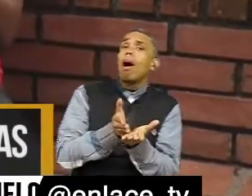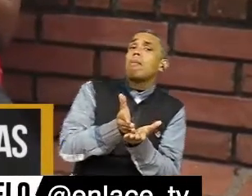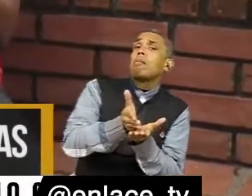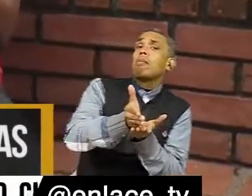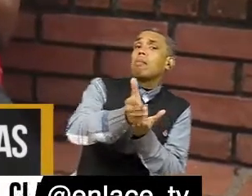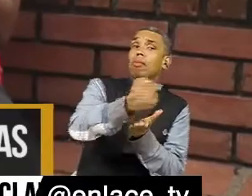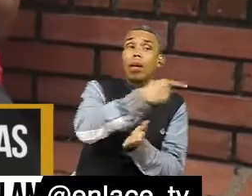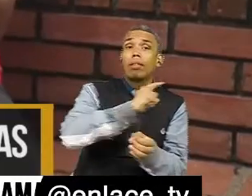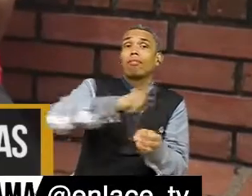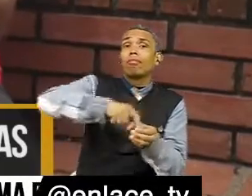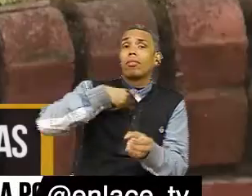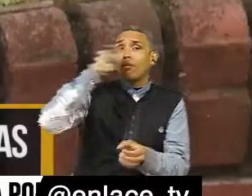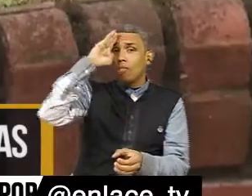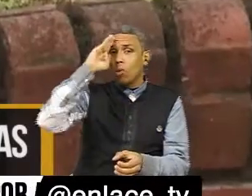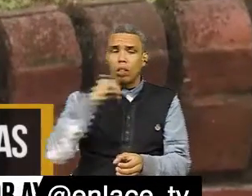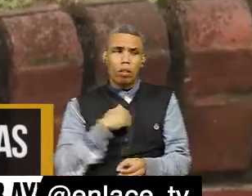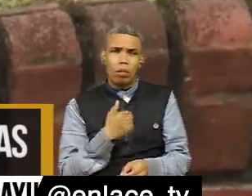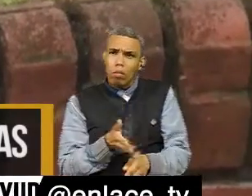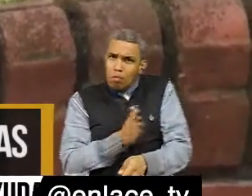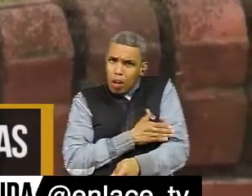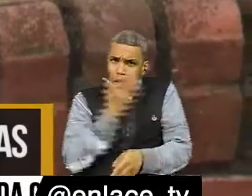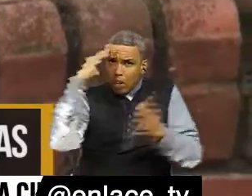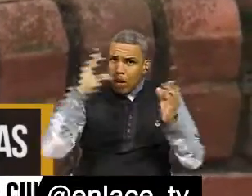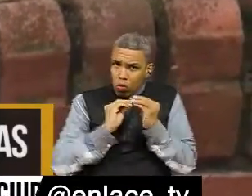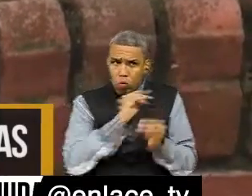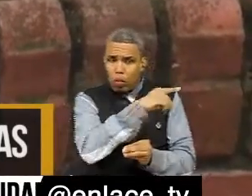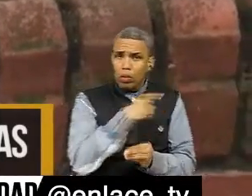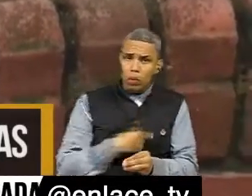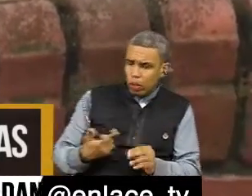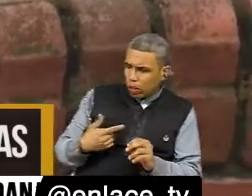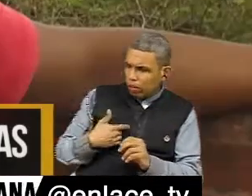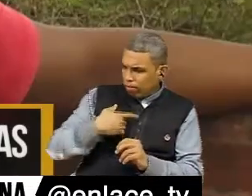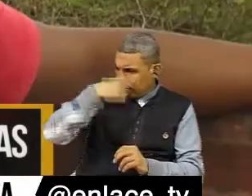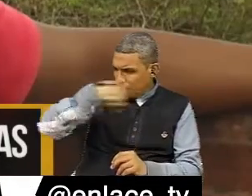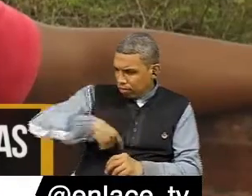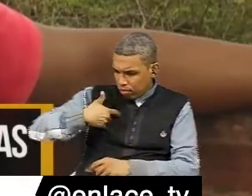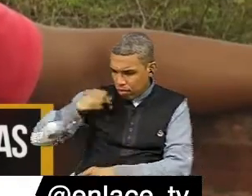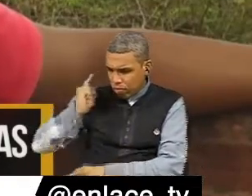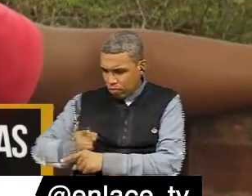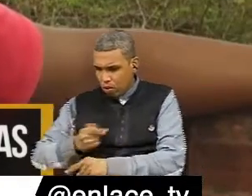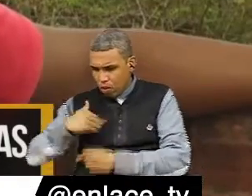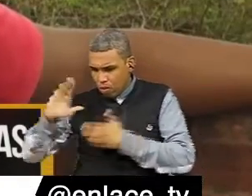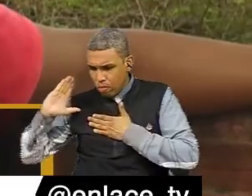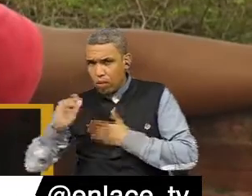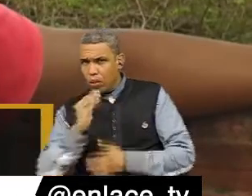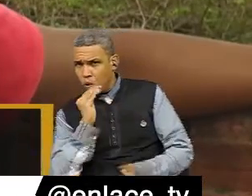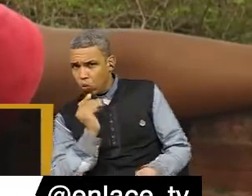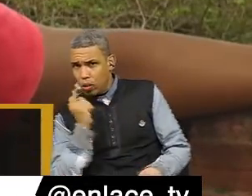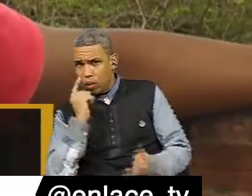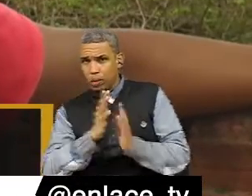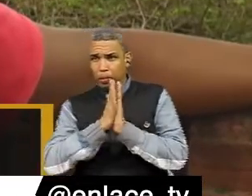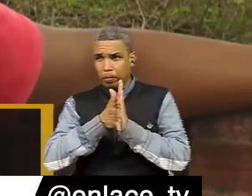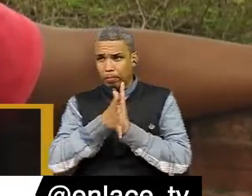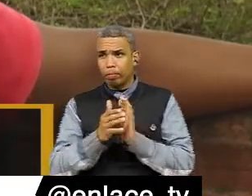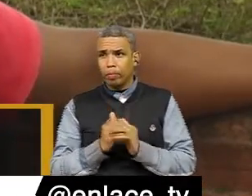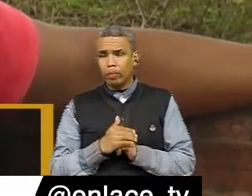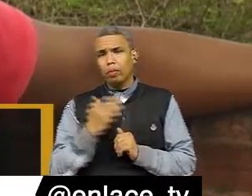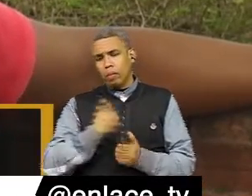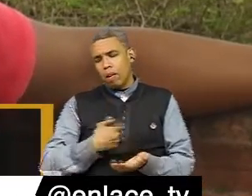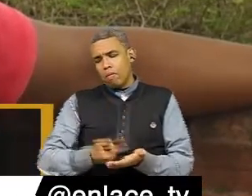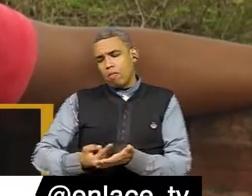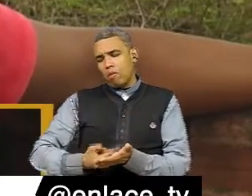respondido a cabalidad luego de varias conciliaciones establecidas en la Fiscalía. Él me ha fallado desde que empezamos a conciliar,